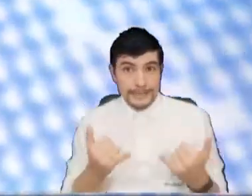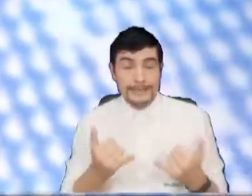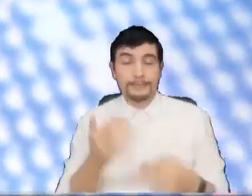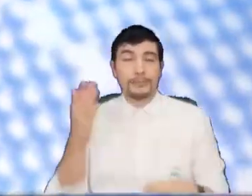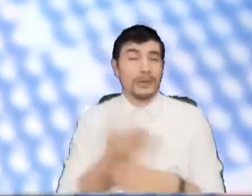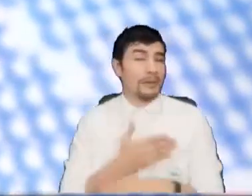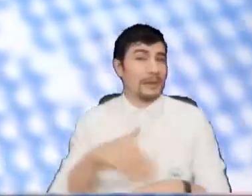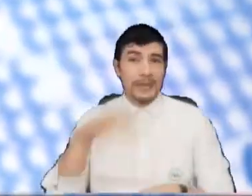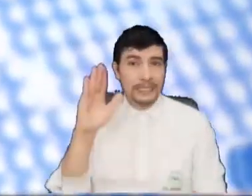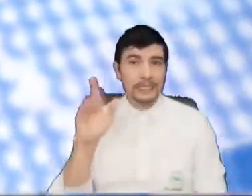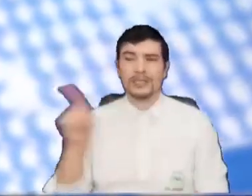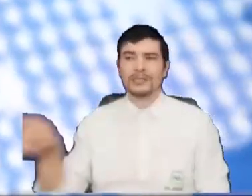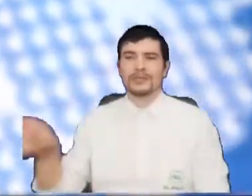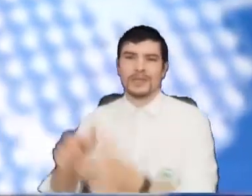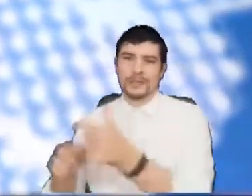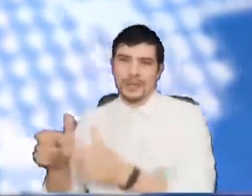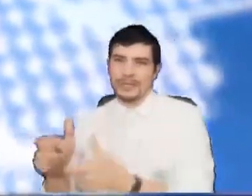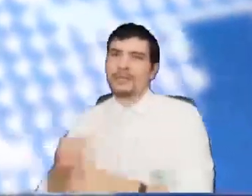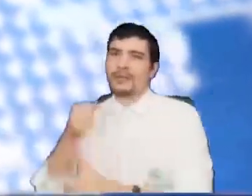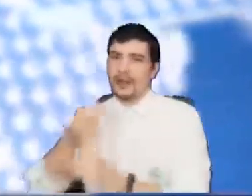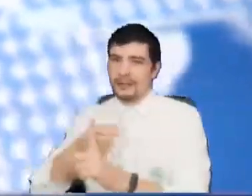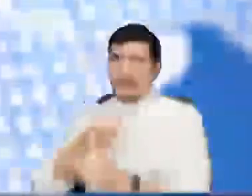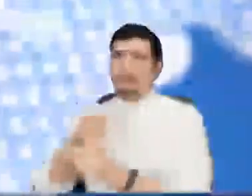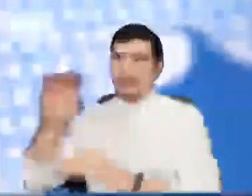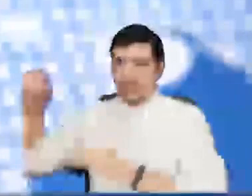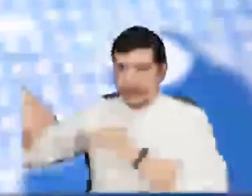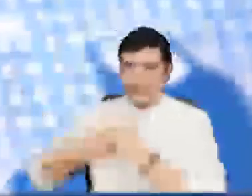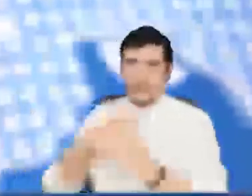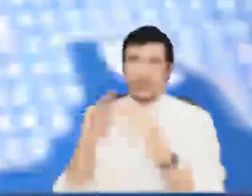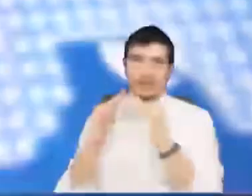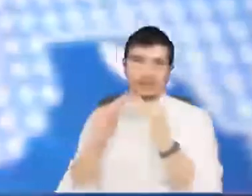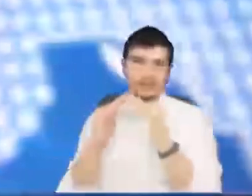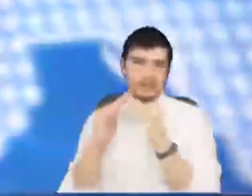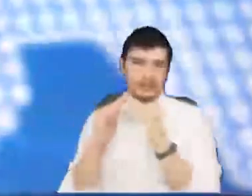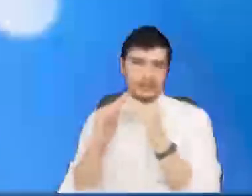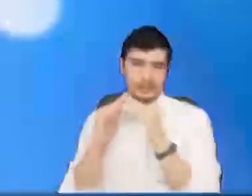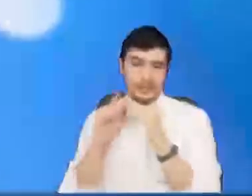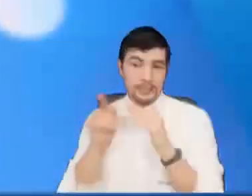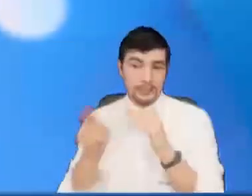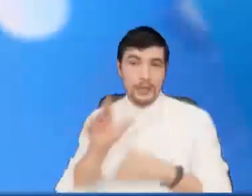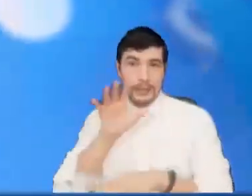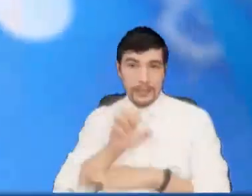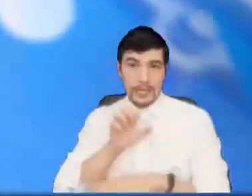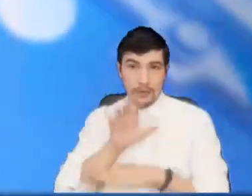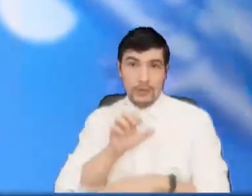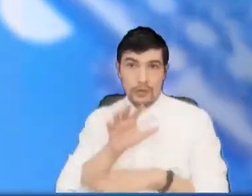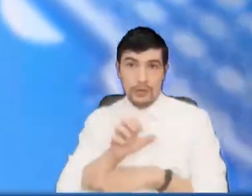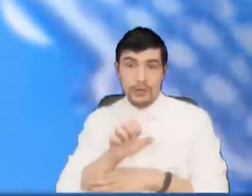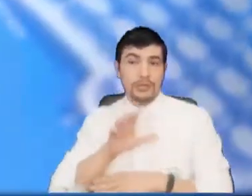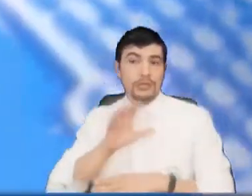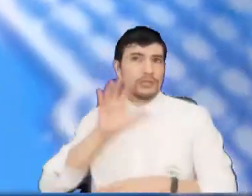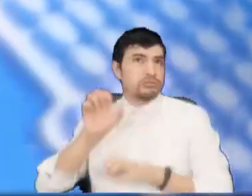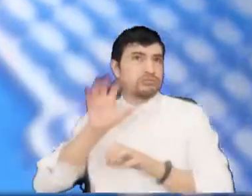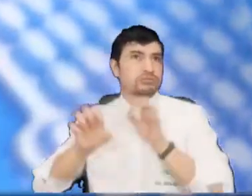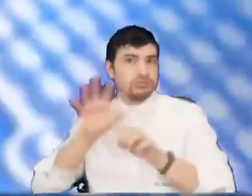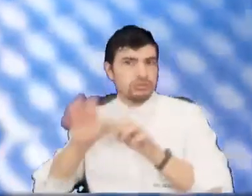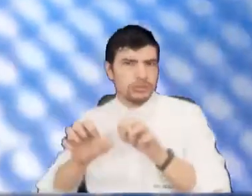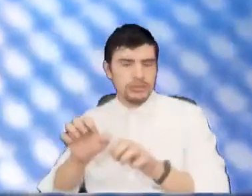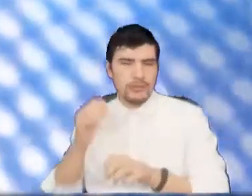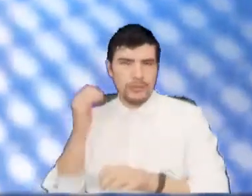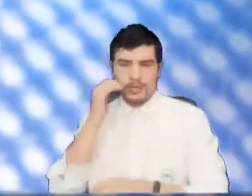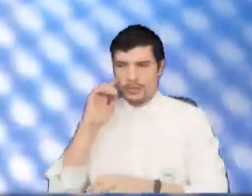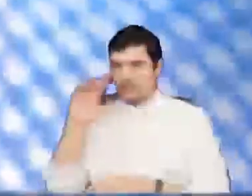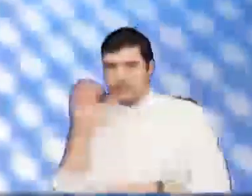pues las mascotas de la señora pues la alertaron y ella prendió la luz y pues no pasó nada. El inspector de policía de San Gil visitó el